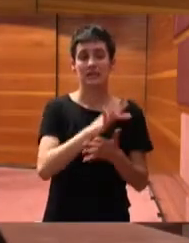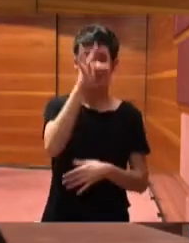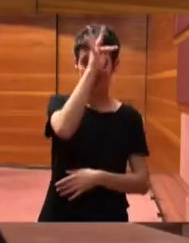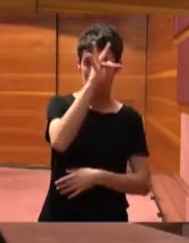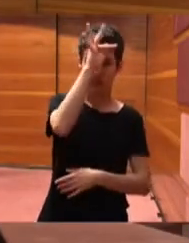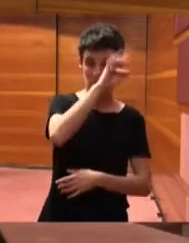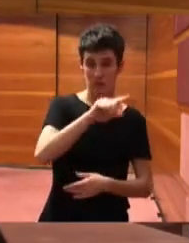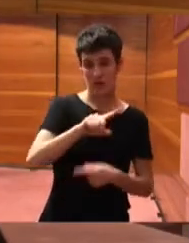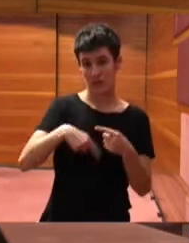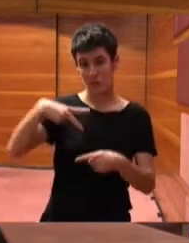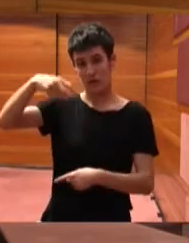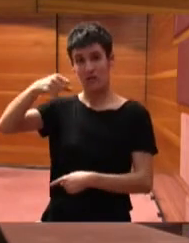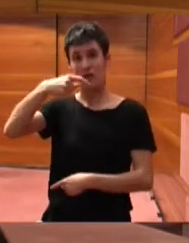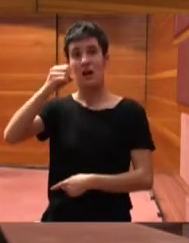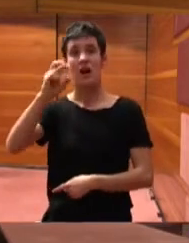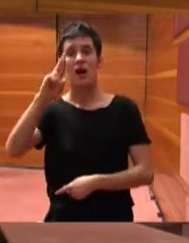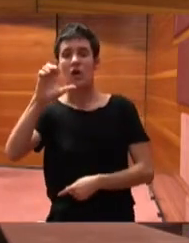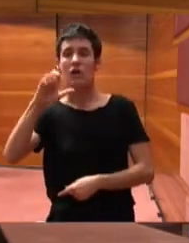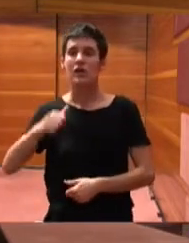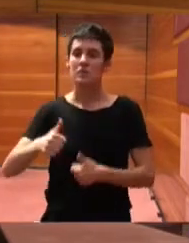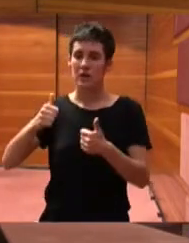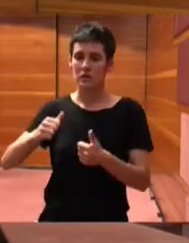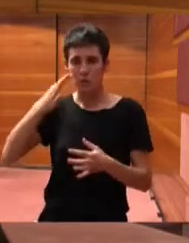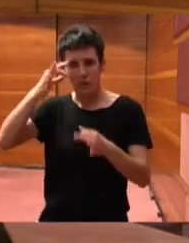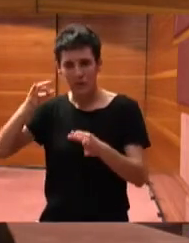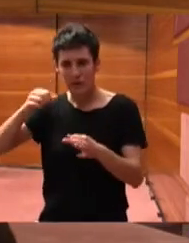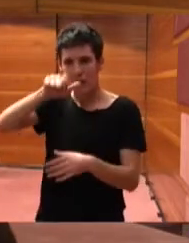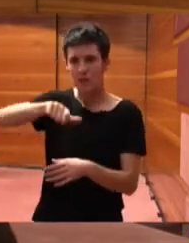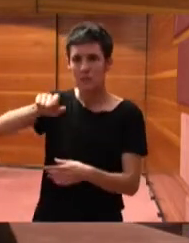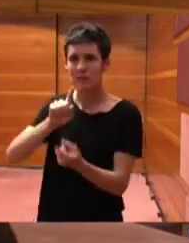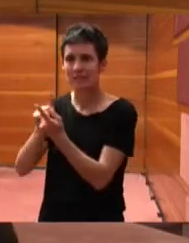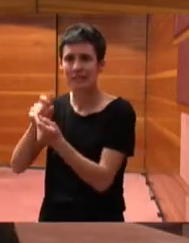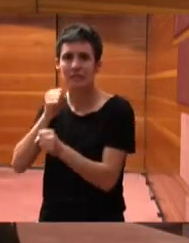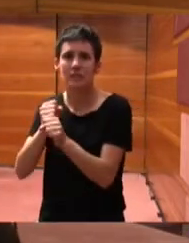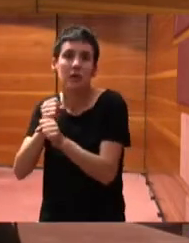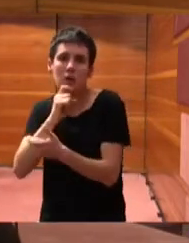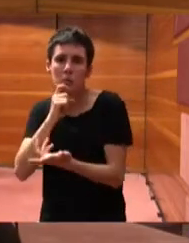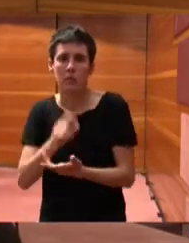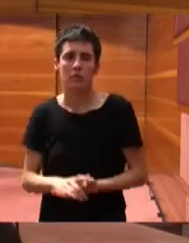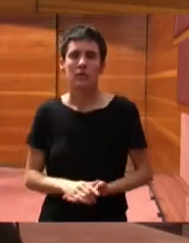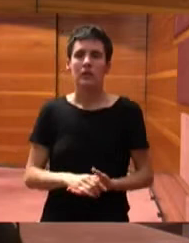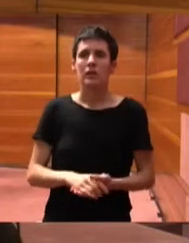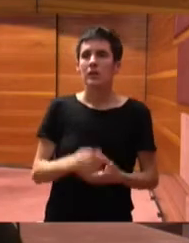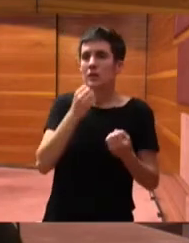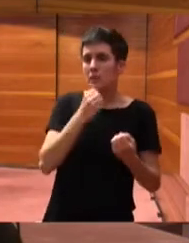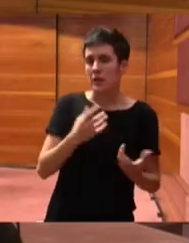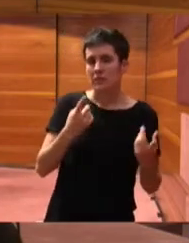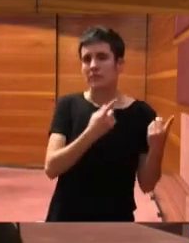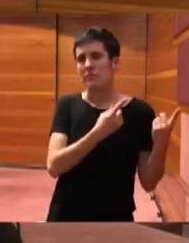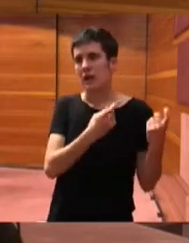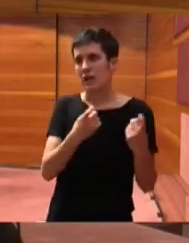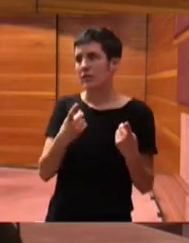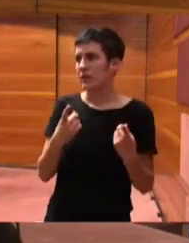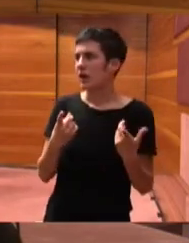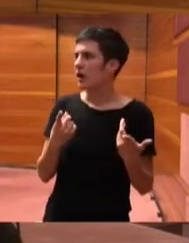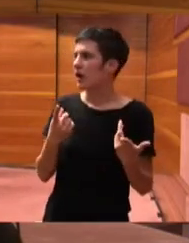y la parte de Nagore va a implicar más el cuerpo a cuerpo con la ciudadanía, con ciudadanos y ciudadanas. Bien, me hará falta disciplina, entonces si